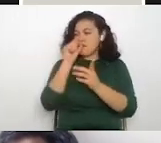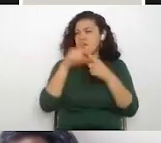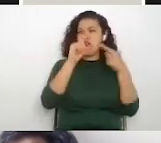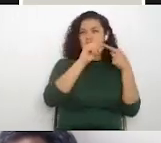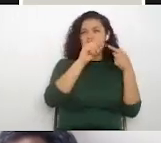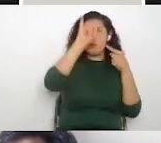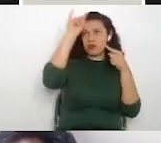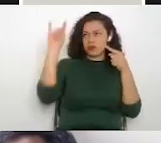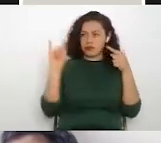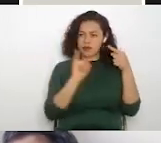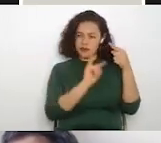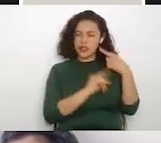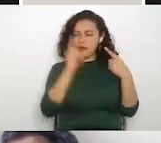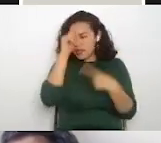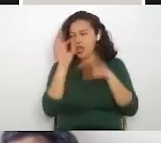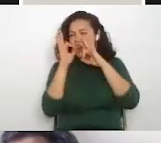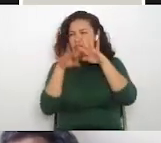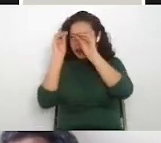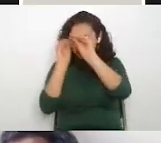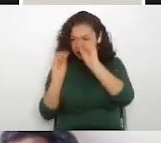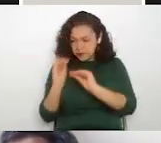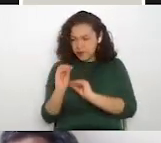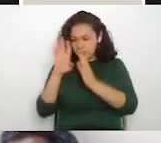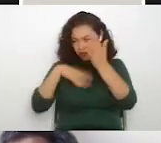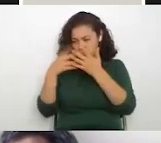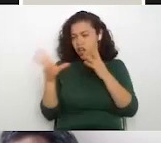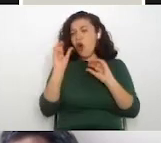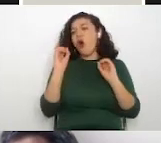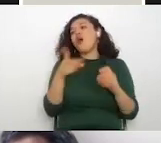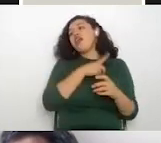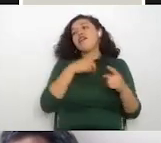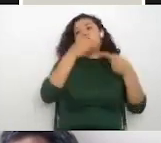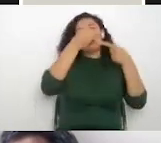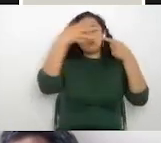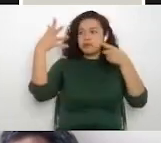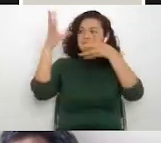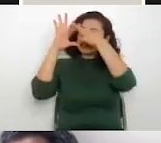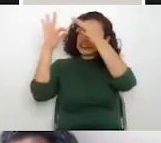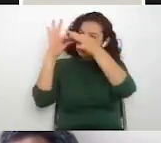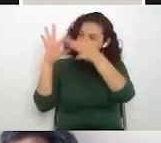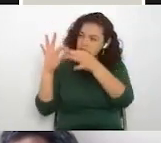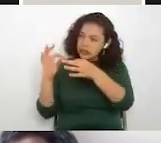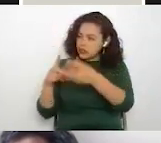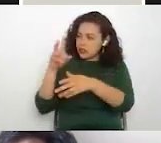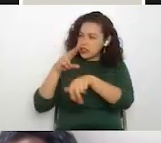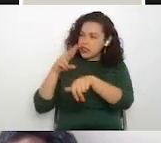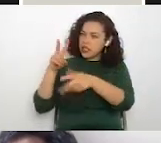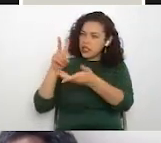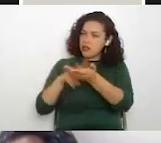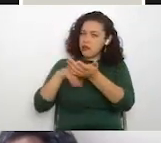a un formato, el llenado de un formato, o tendríamos que desglosar ahí todo ese proceso de valoración.